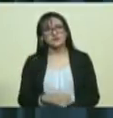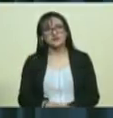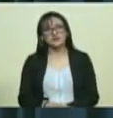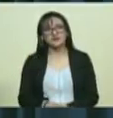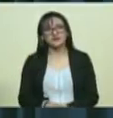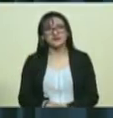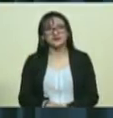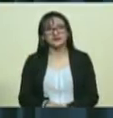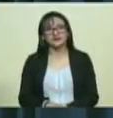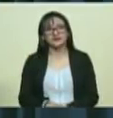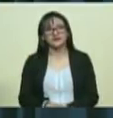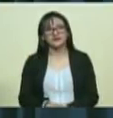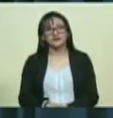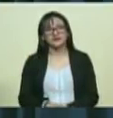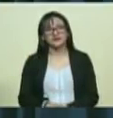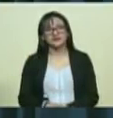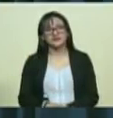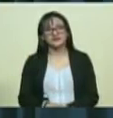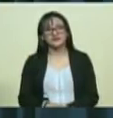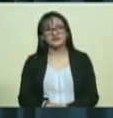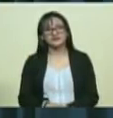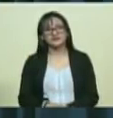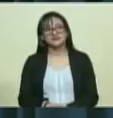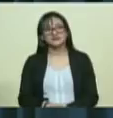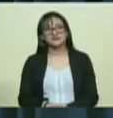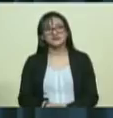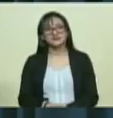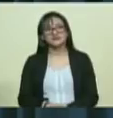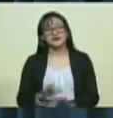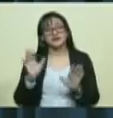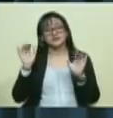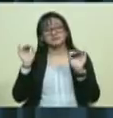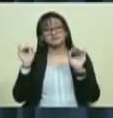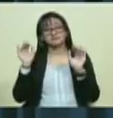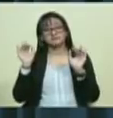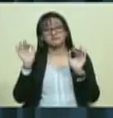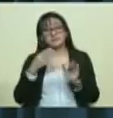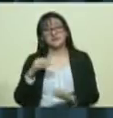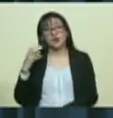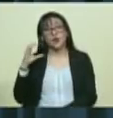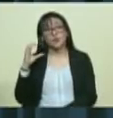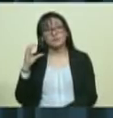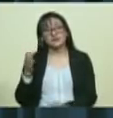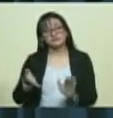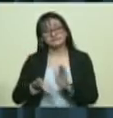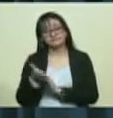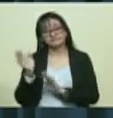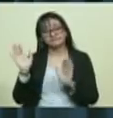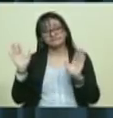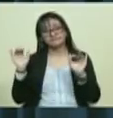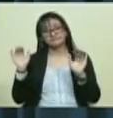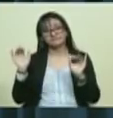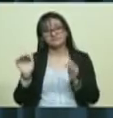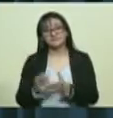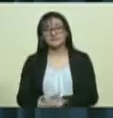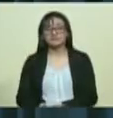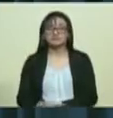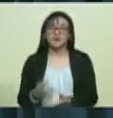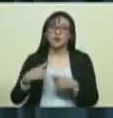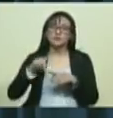ocurre con todos el presidente de colombia siga provocando los adiós y que te vaya muy bien siguiente pregunta